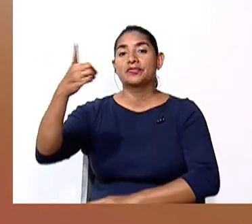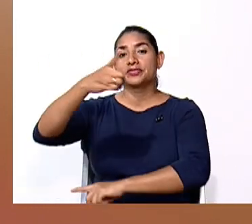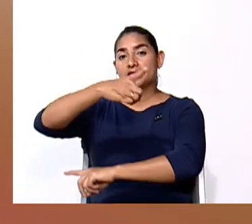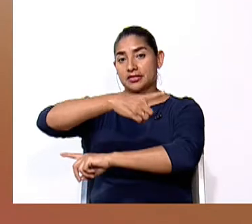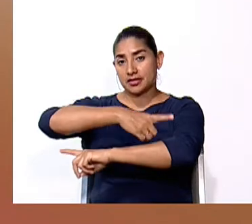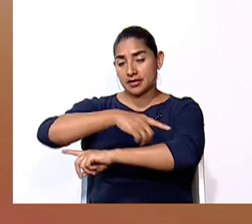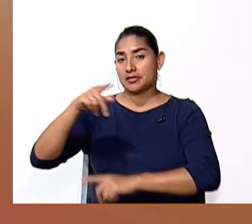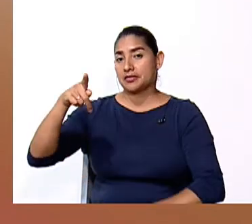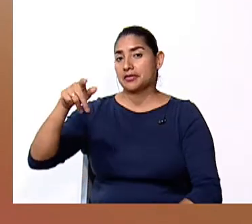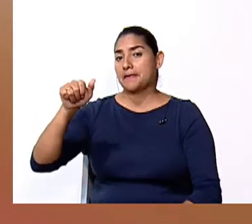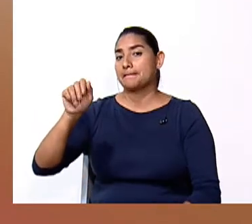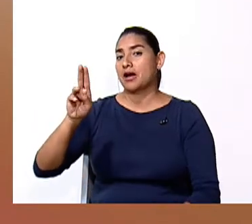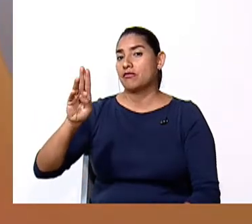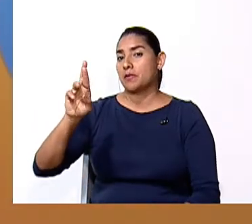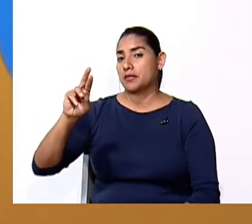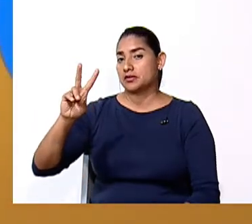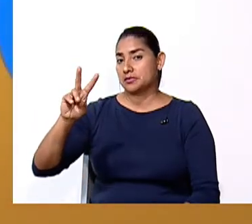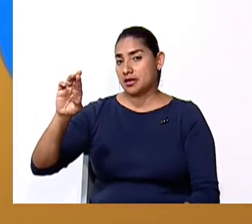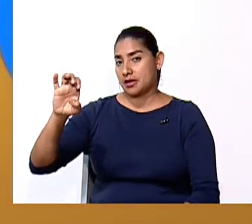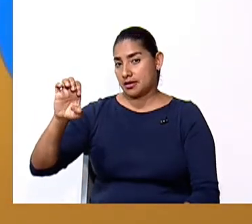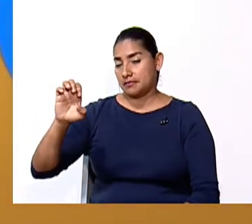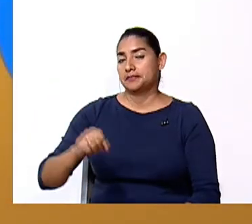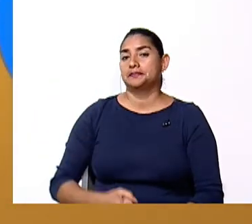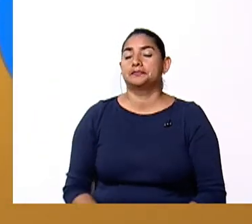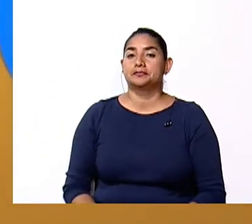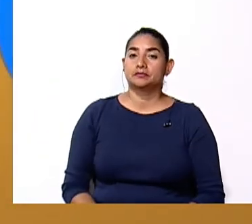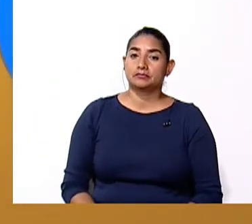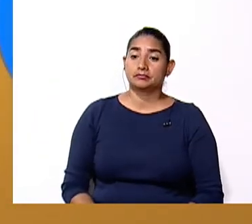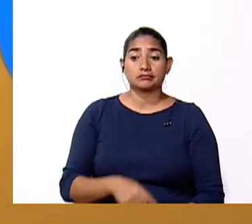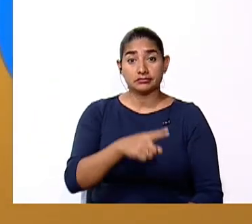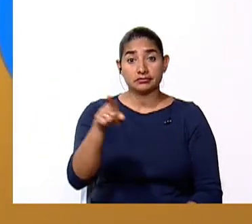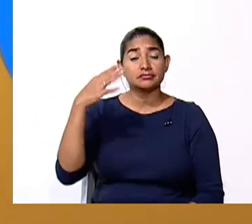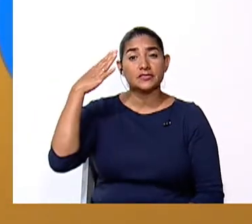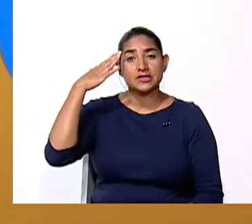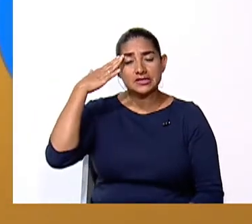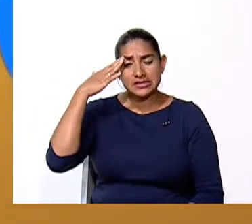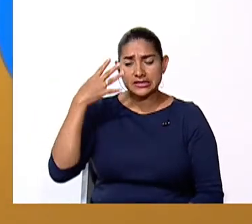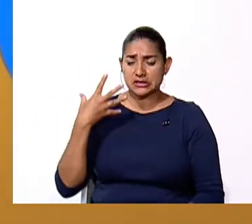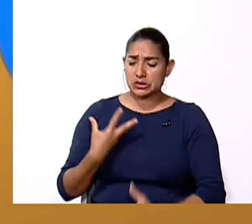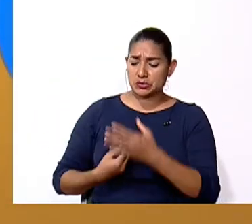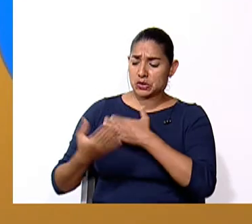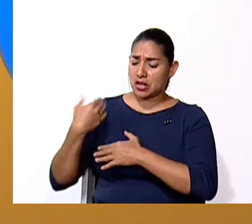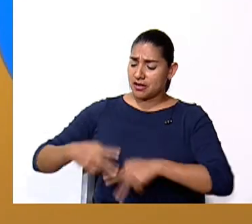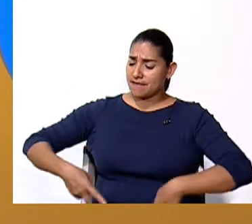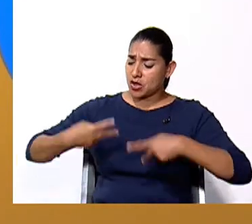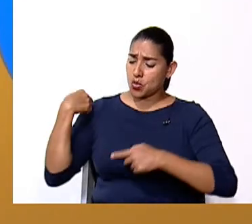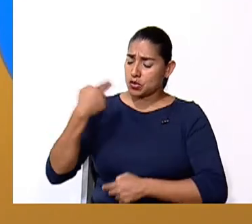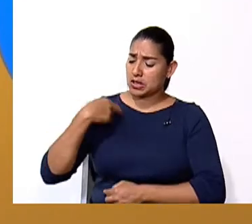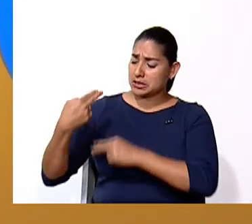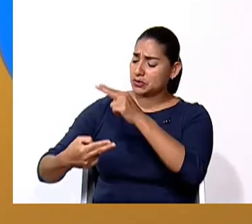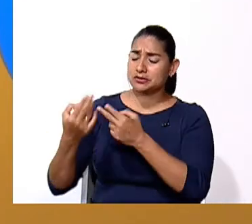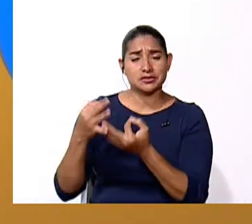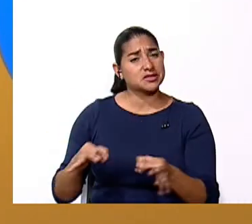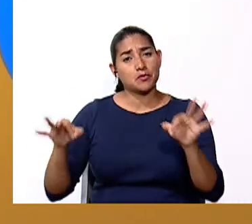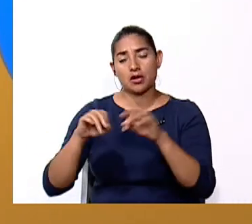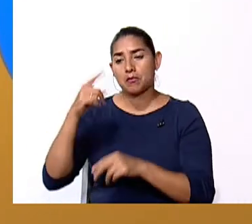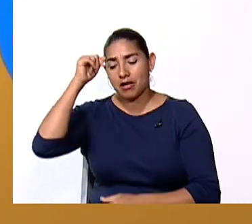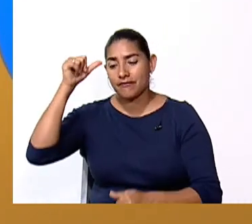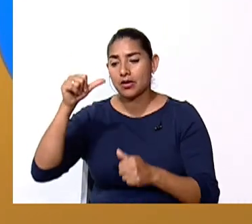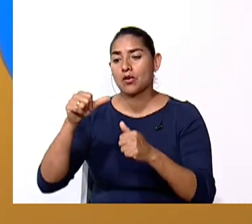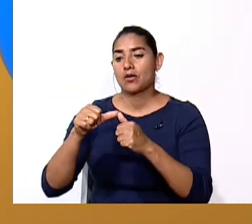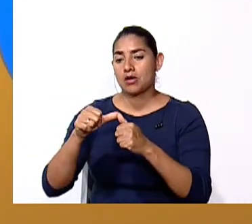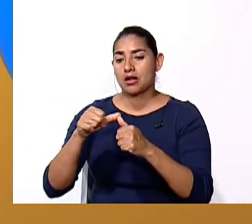perdón, ante el dominio español. Garavito tuvo grandes enfrentamientos con dos españoles que